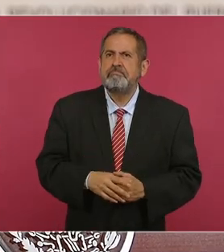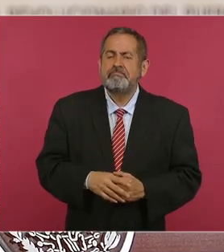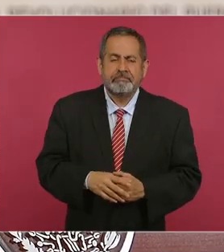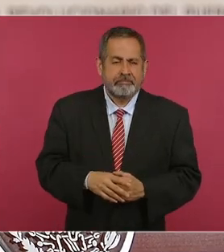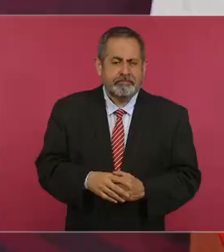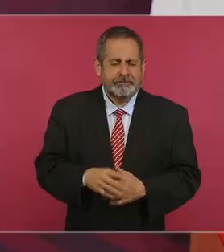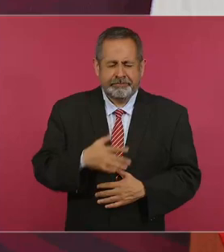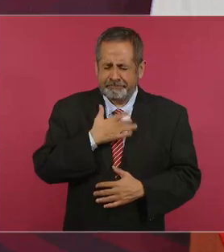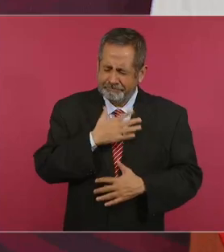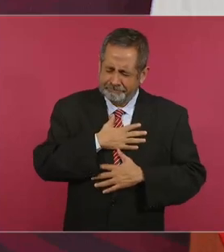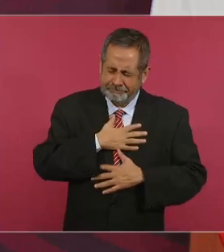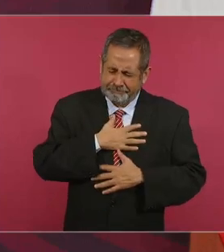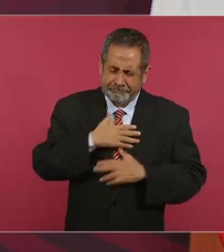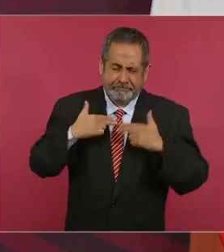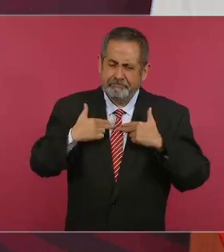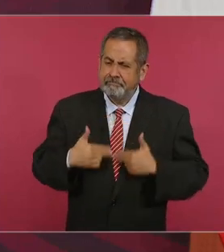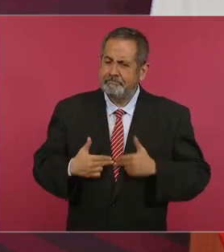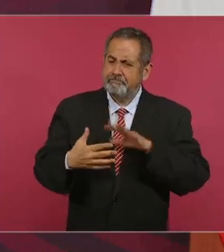humano.